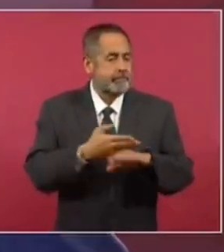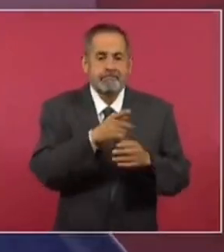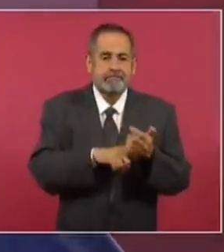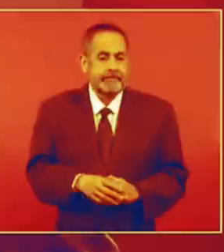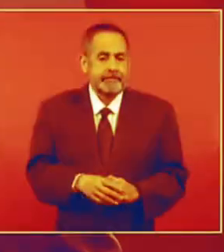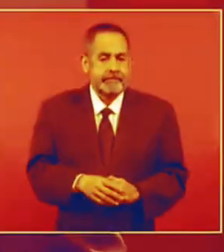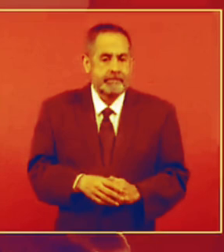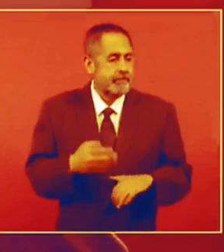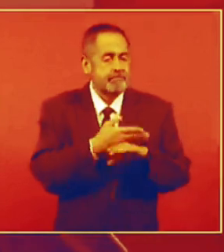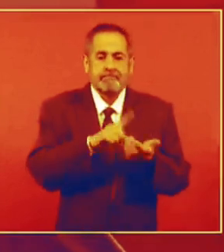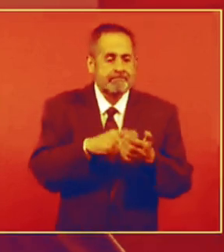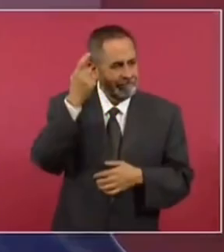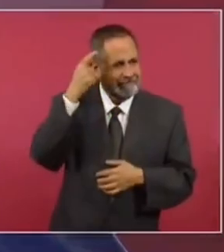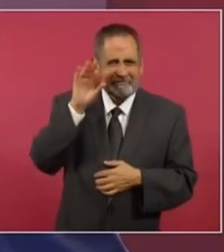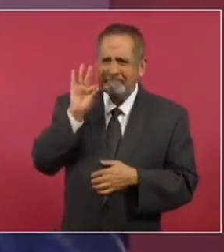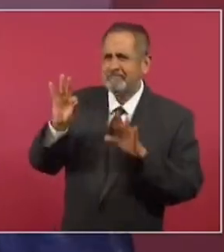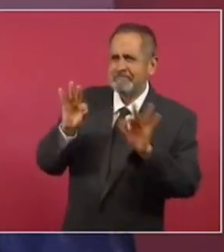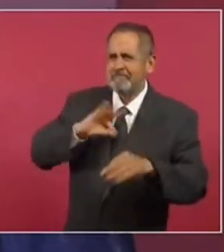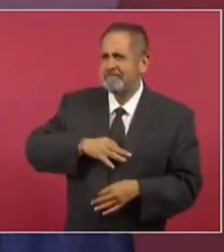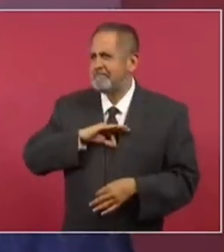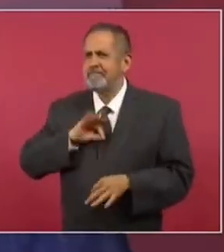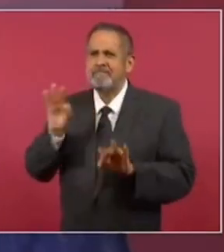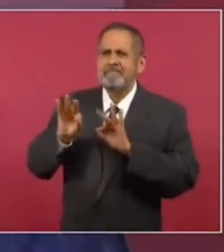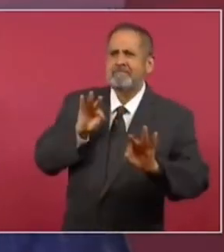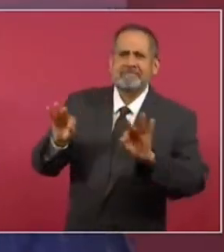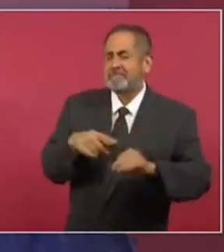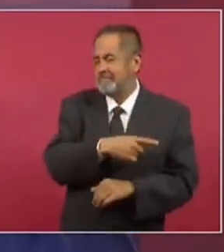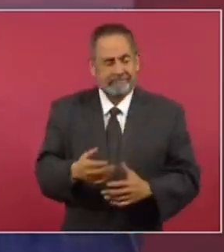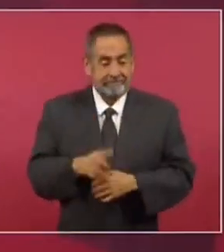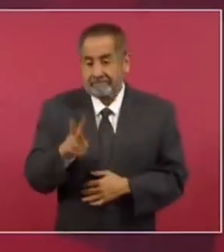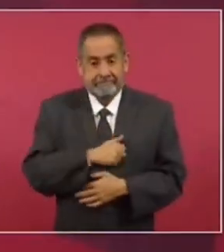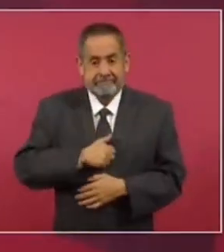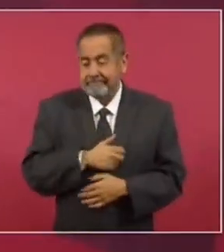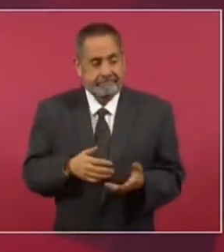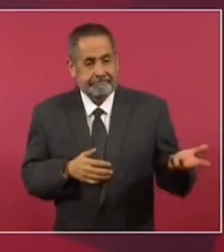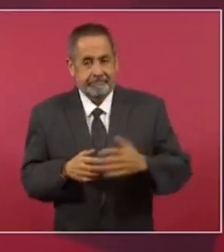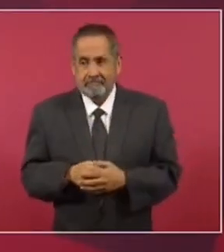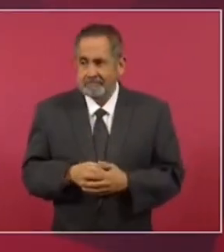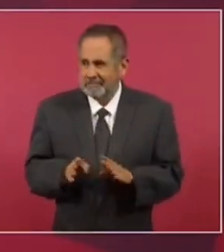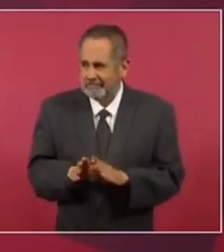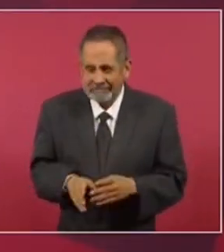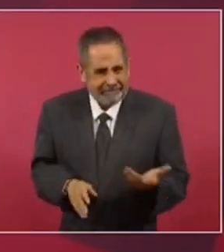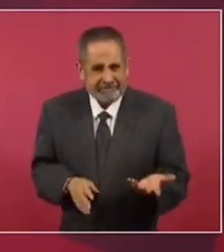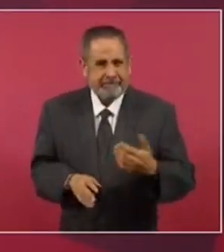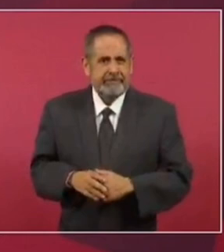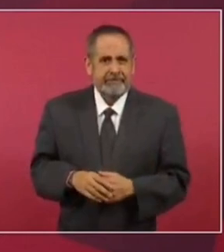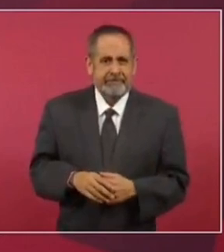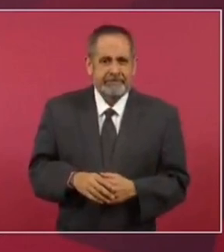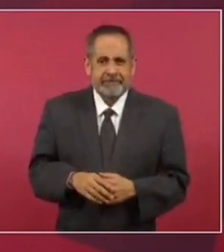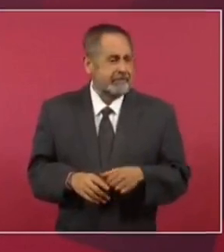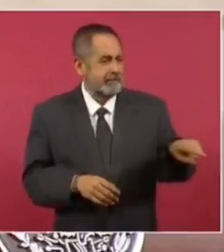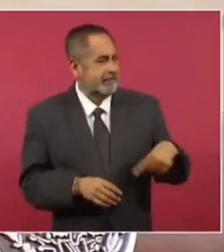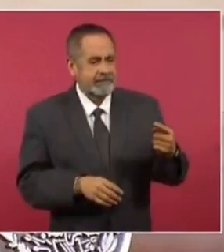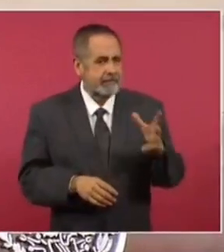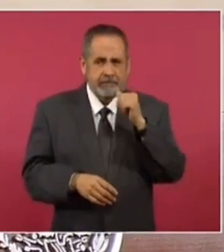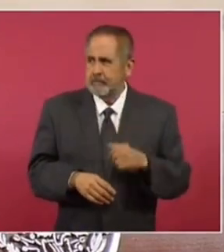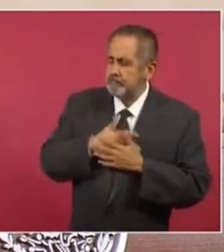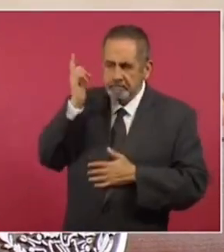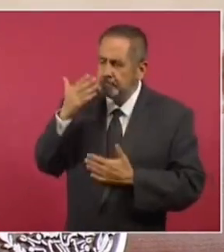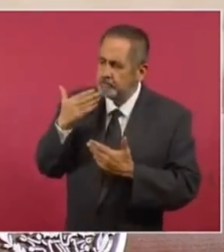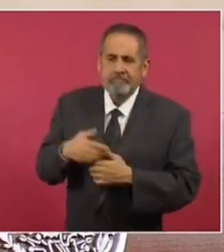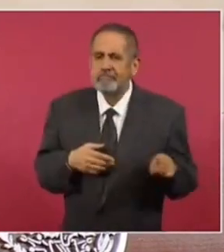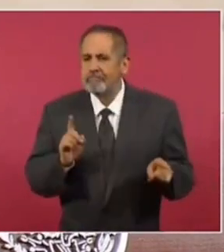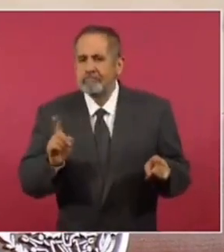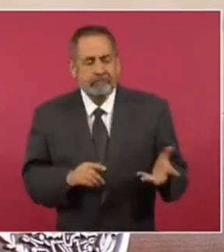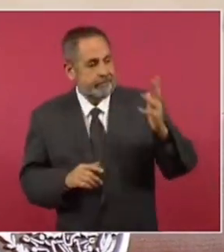tóxicos, tóxicos. Yo lamento que se llegue a esos extremos. No se le puede desear la muerte a nadie.